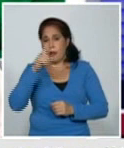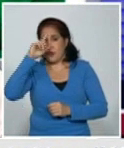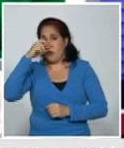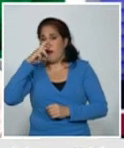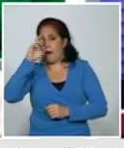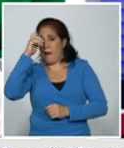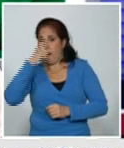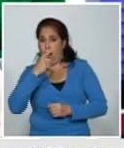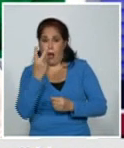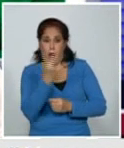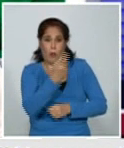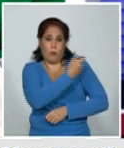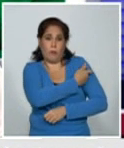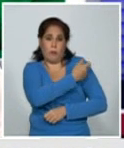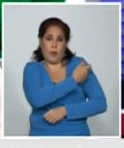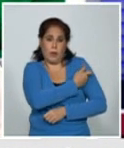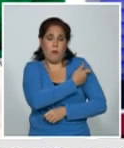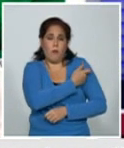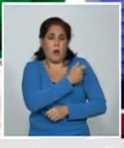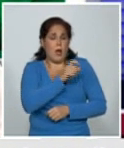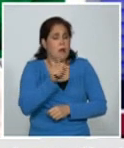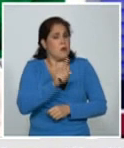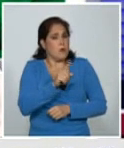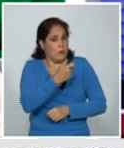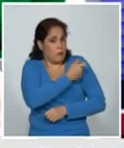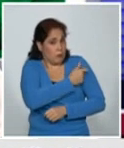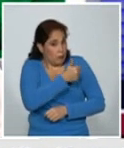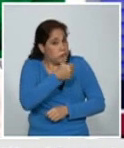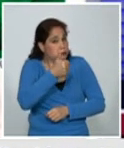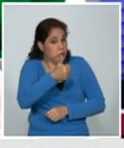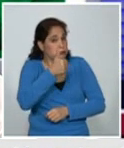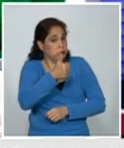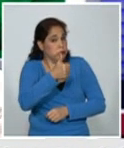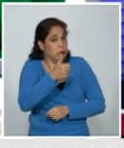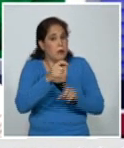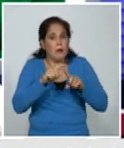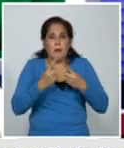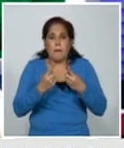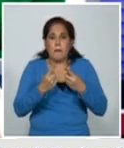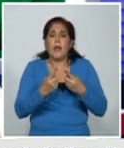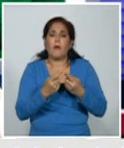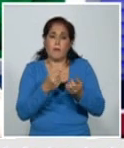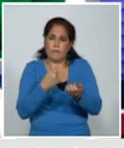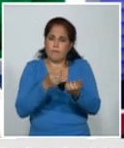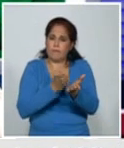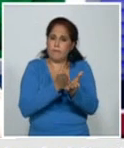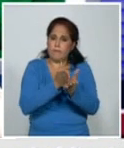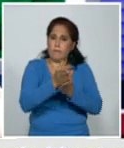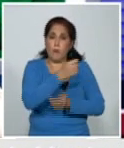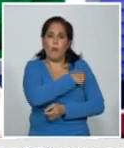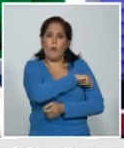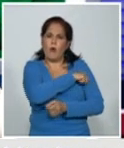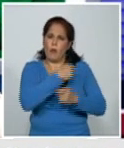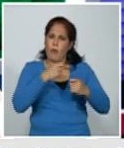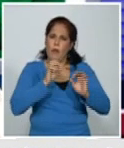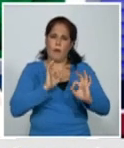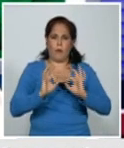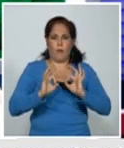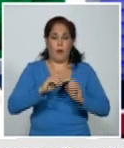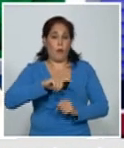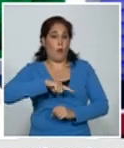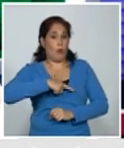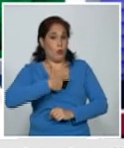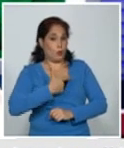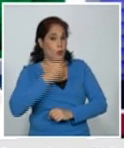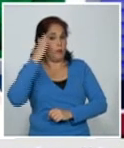pudiéramos decir, y no porque no sean efectivas, son efectivas, pero de todas formas, también en la cultura que ha ido adquiriendo